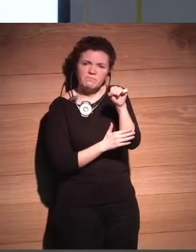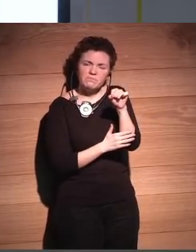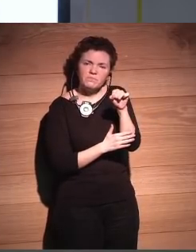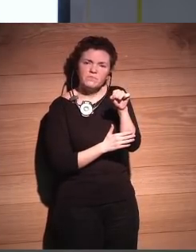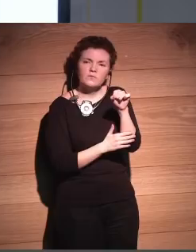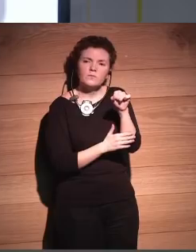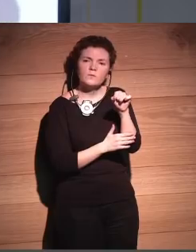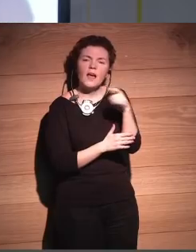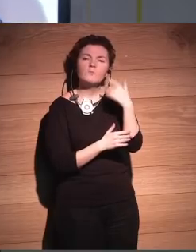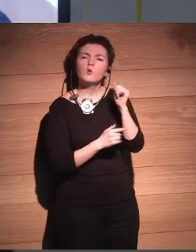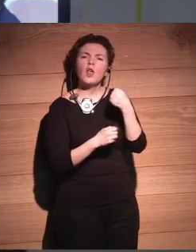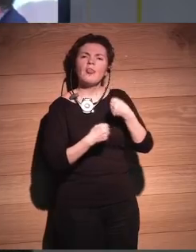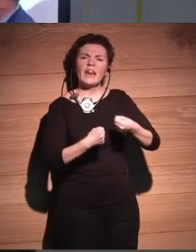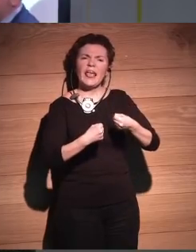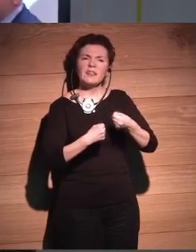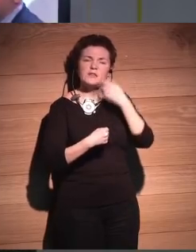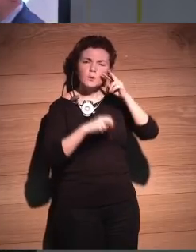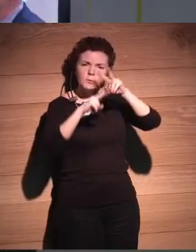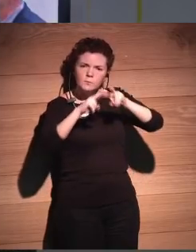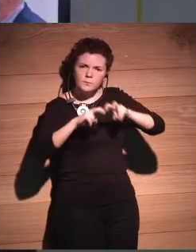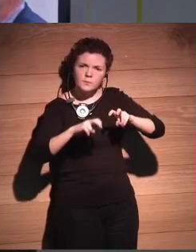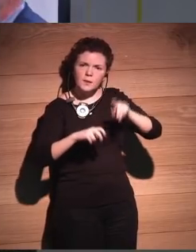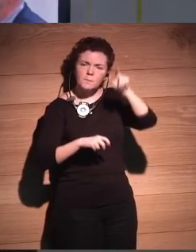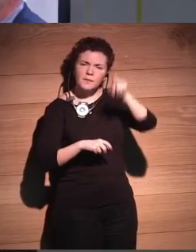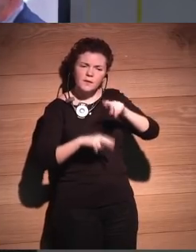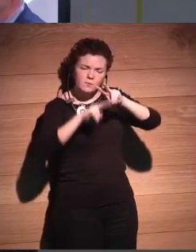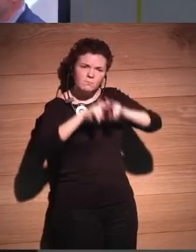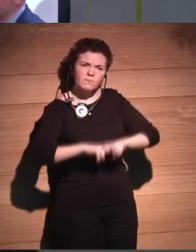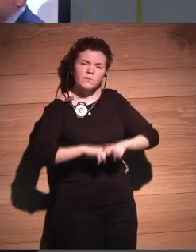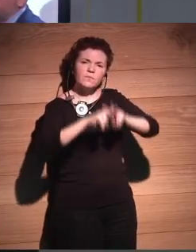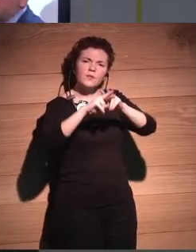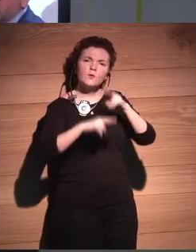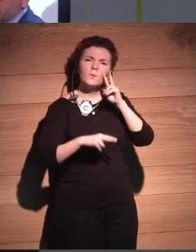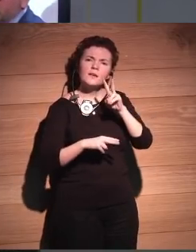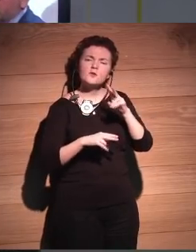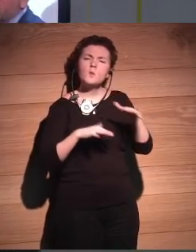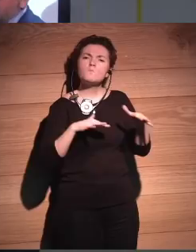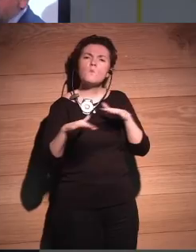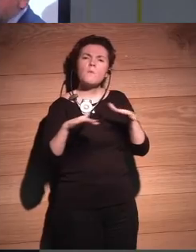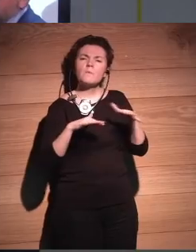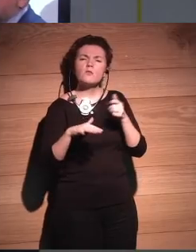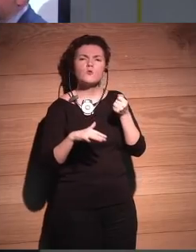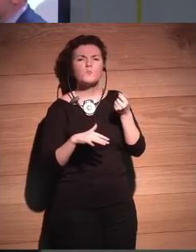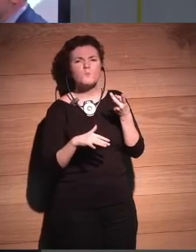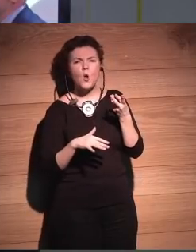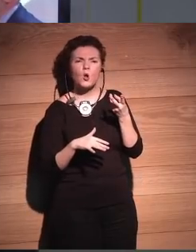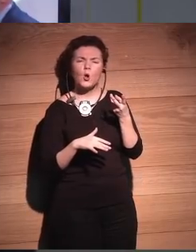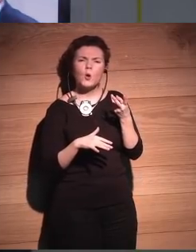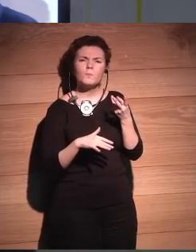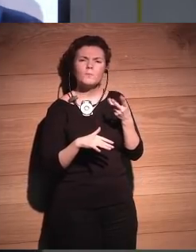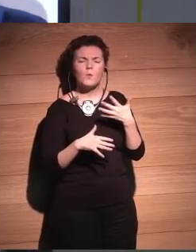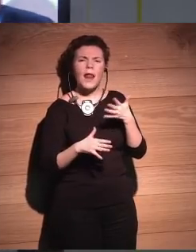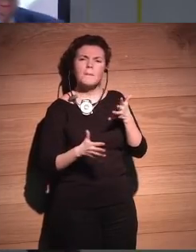Tienen lo que llamamos mucha rigidez y si examinamos al paciente, siguiente diapositiva, vamos a ver movimientos así un poquito como